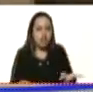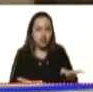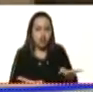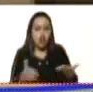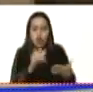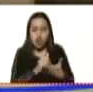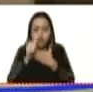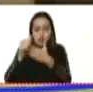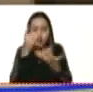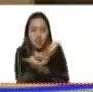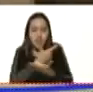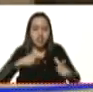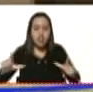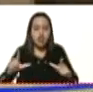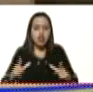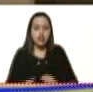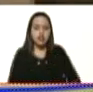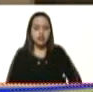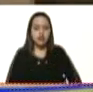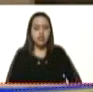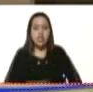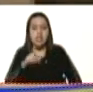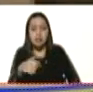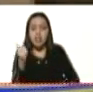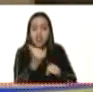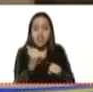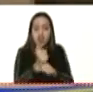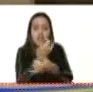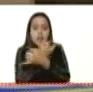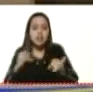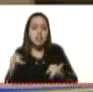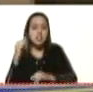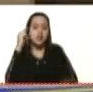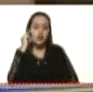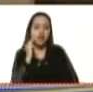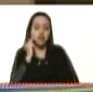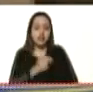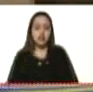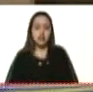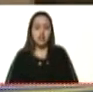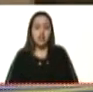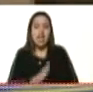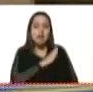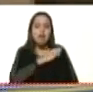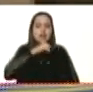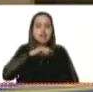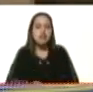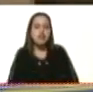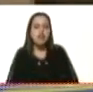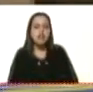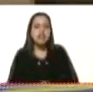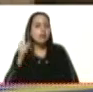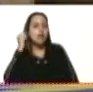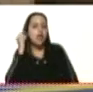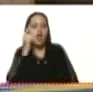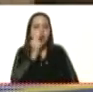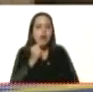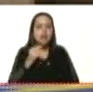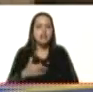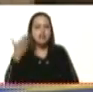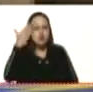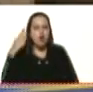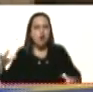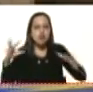los libertadores. Y la obra de la independencia de Bolívar fue la obra de hombres y de mujeres que supieron unirse